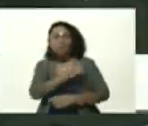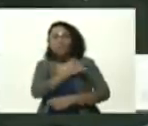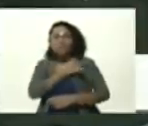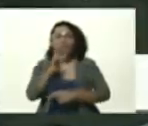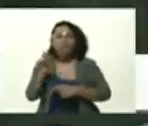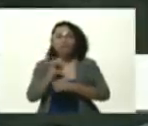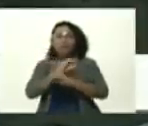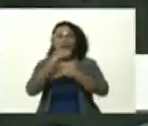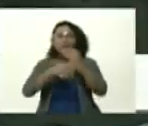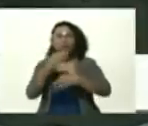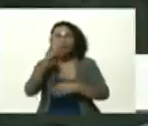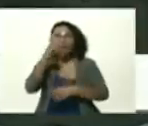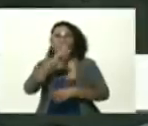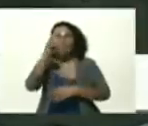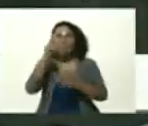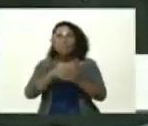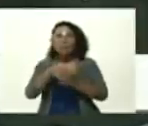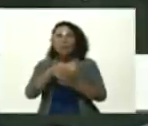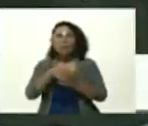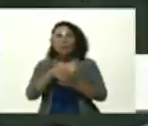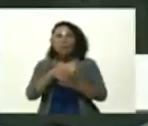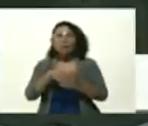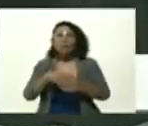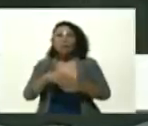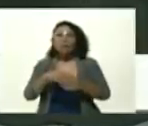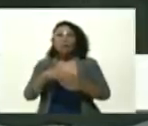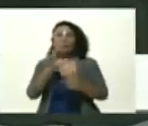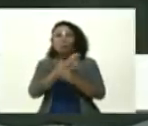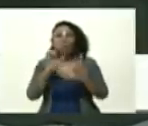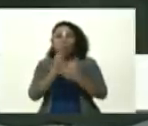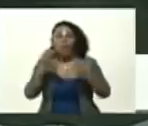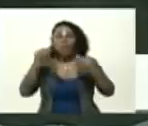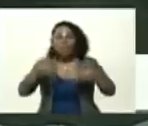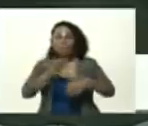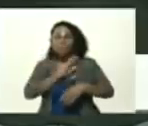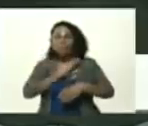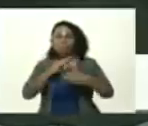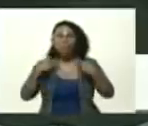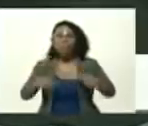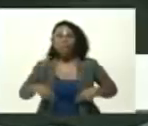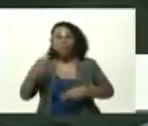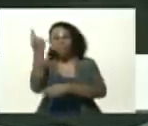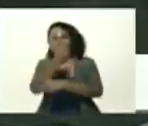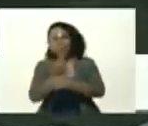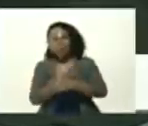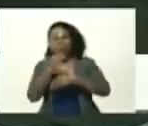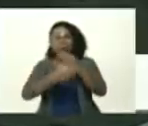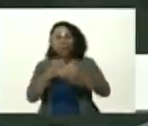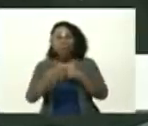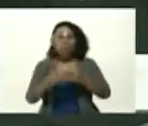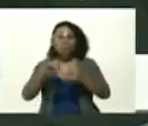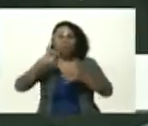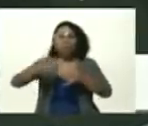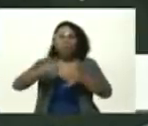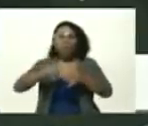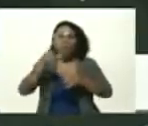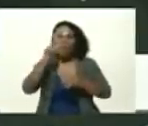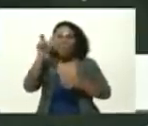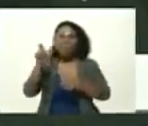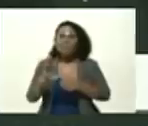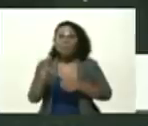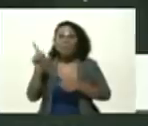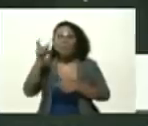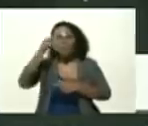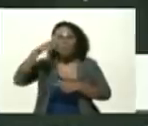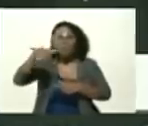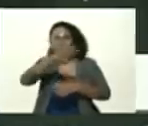año 2000 Patrimonio de la Humanidad, por ser diseñado y concebido por el arquitecto Villanueva, una